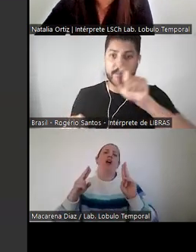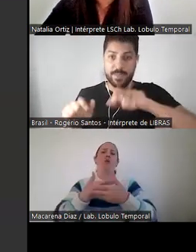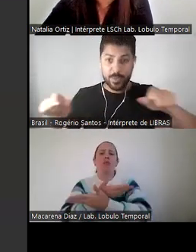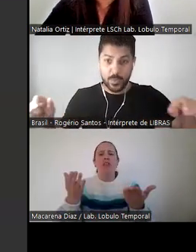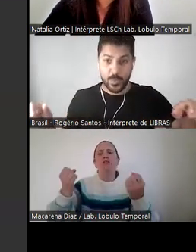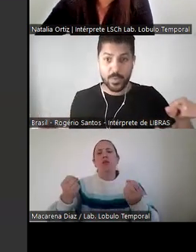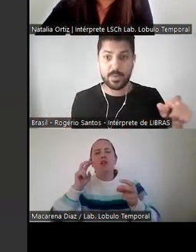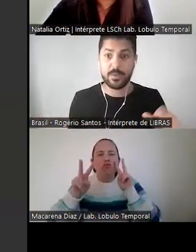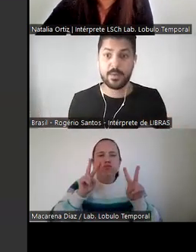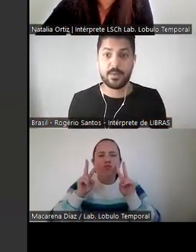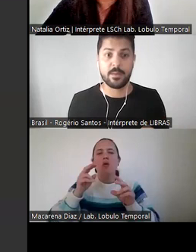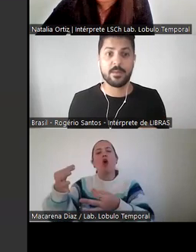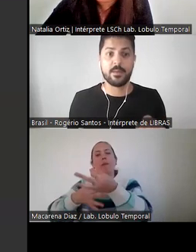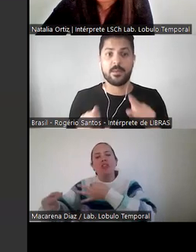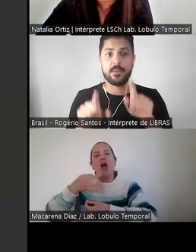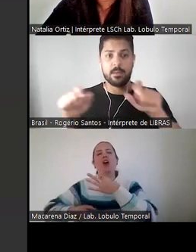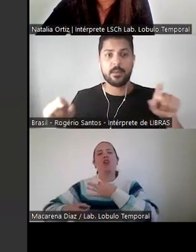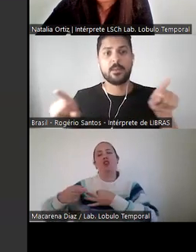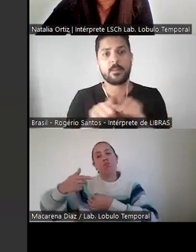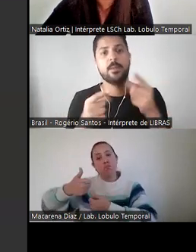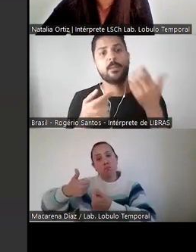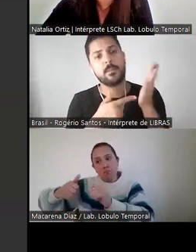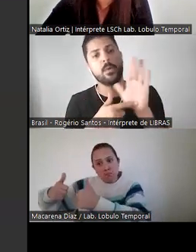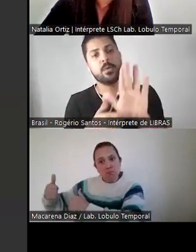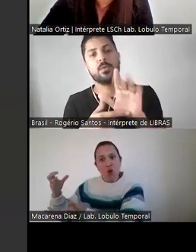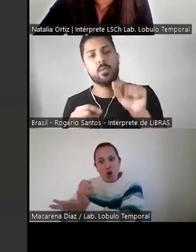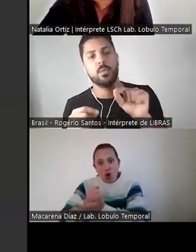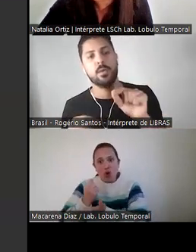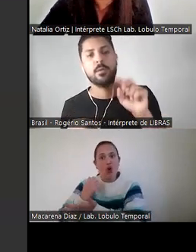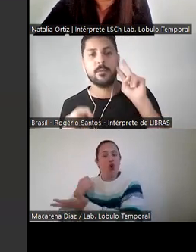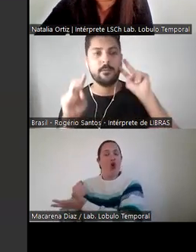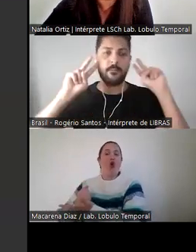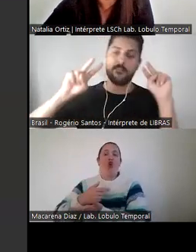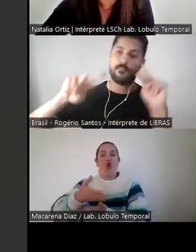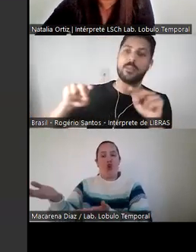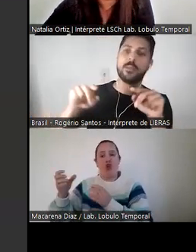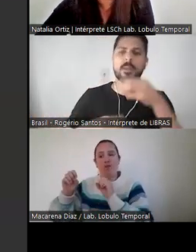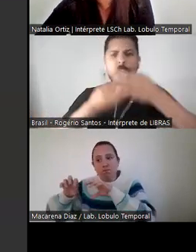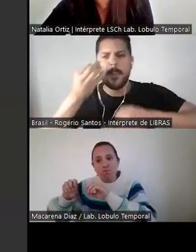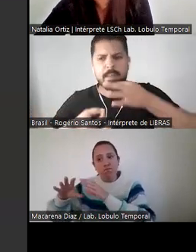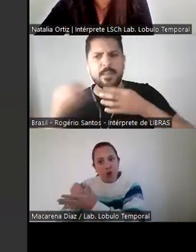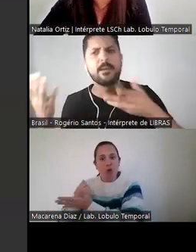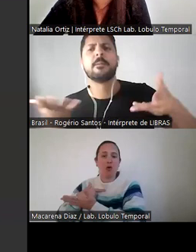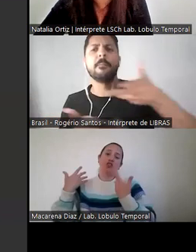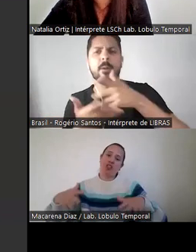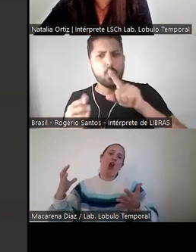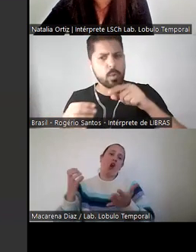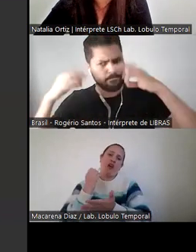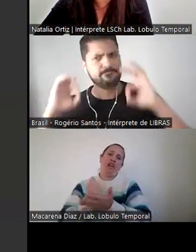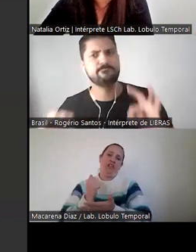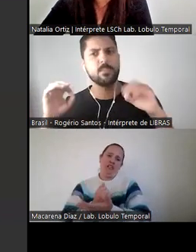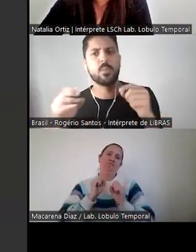video, en que ojalá les puedan mostrar para poder ver y ojalá nos puedan comentar también a nosotros si efectivamente hay logros o